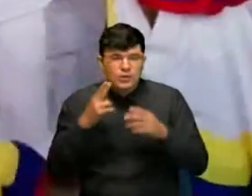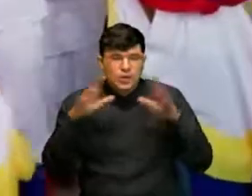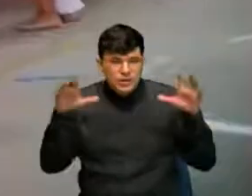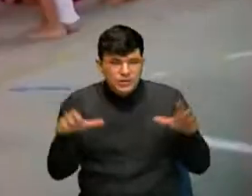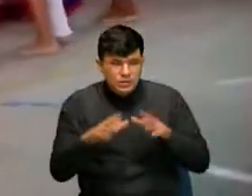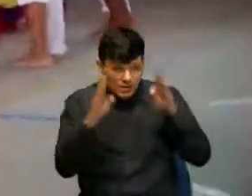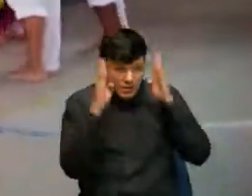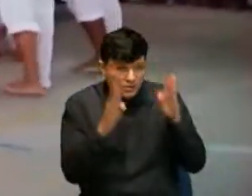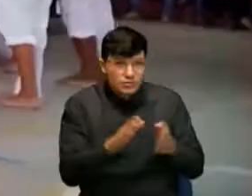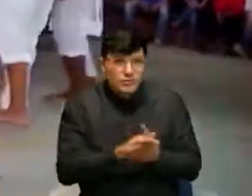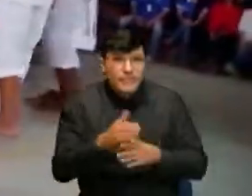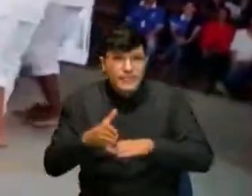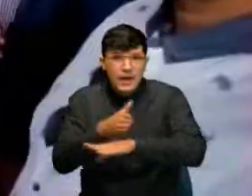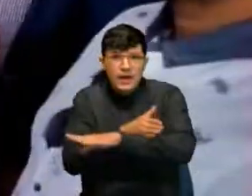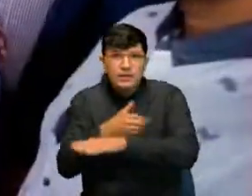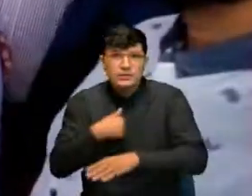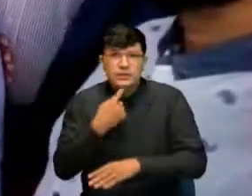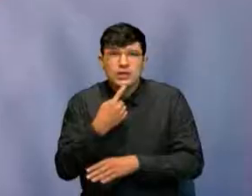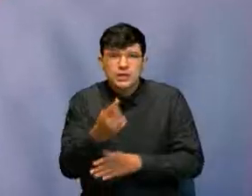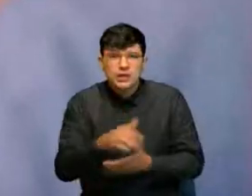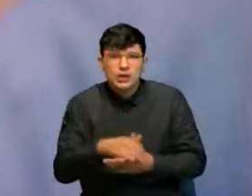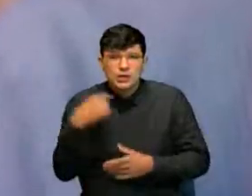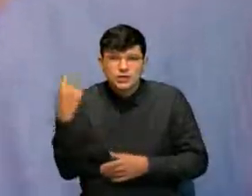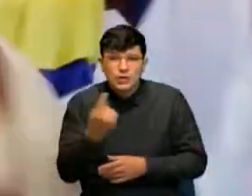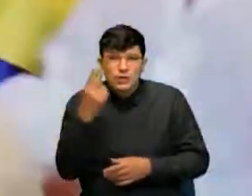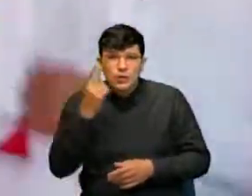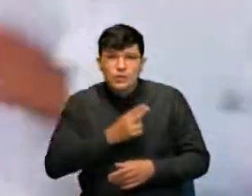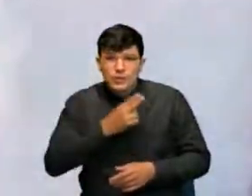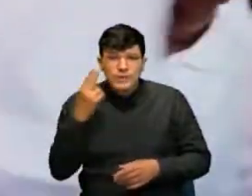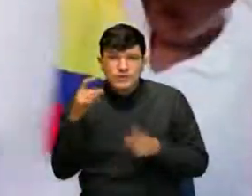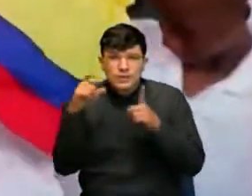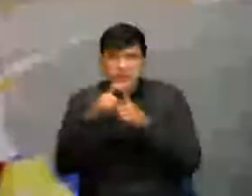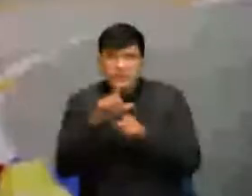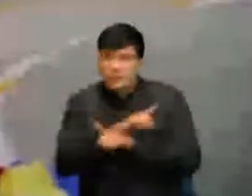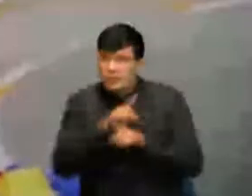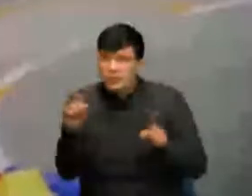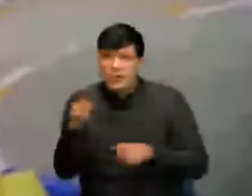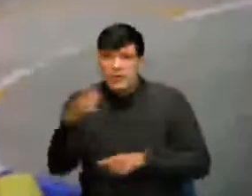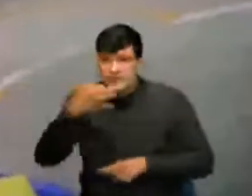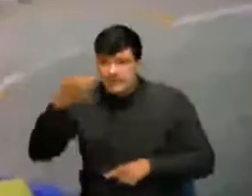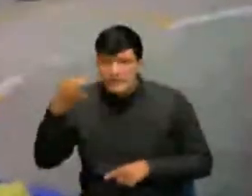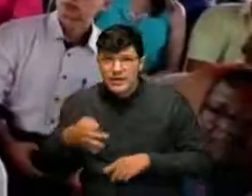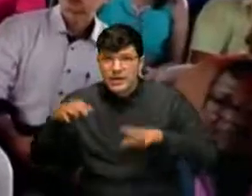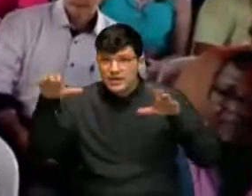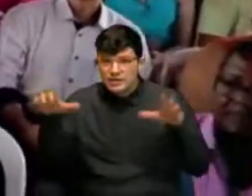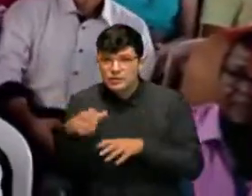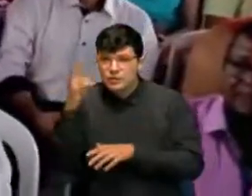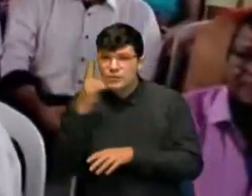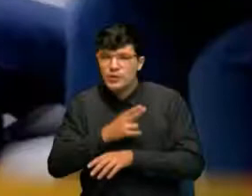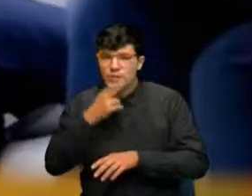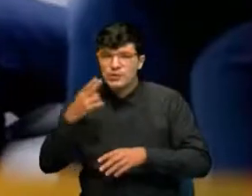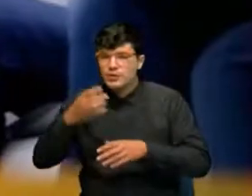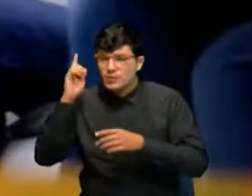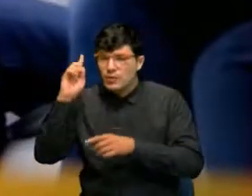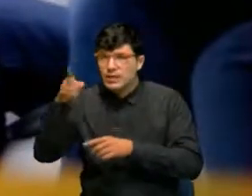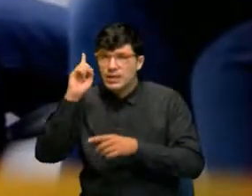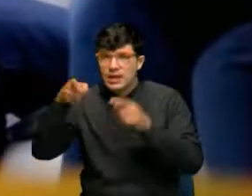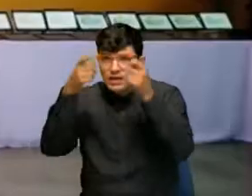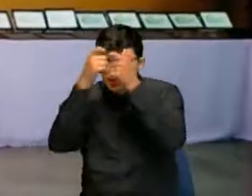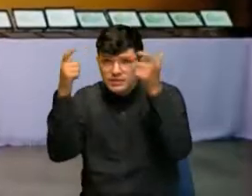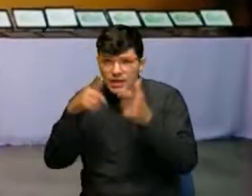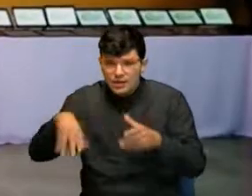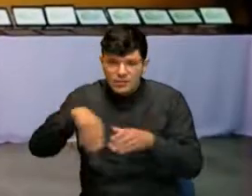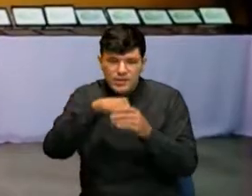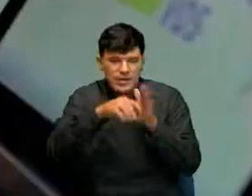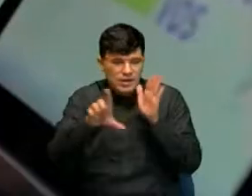Y como lo dije hace un momento, no es solamente un compromiso de palabra, que lo tiene, sino un compromiso que hoy es una política de Estado que está escrito